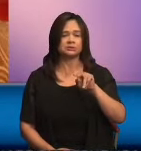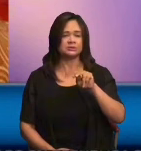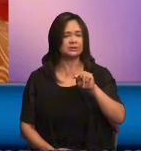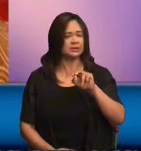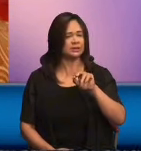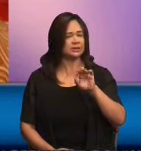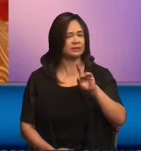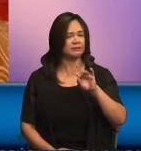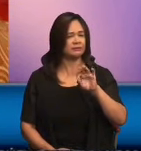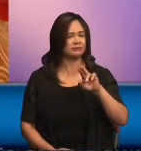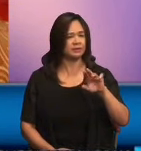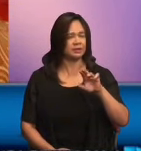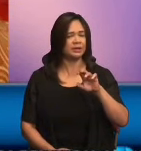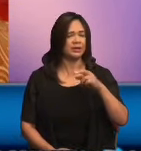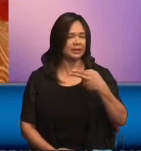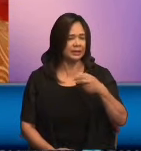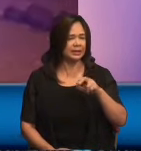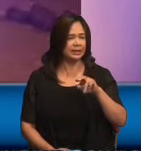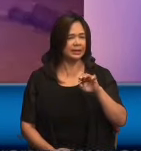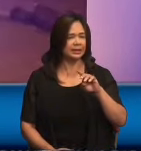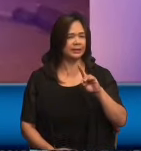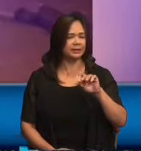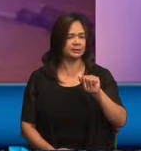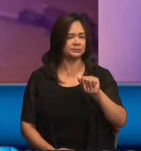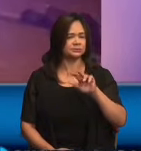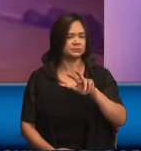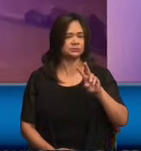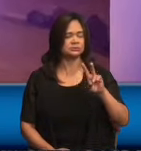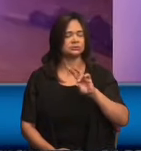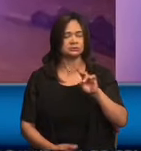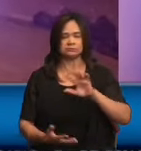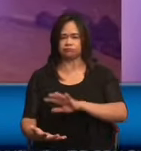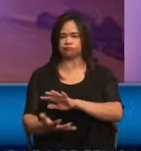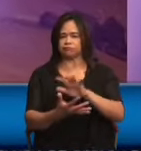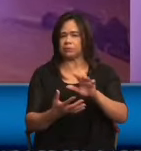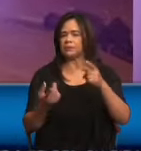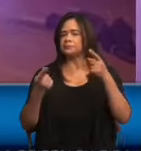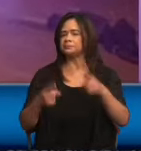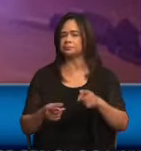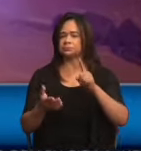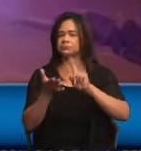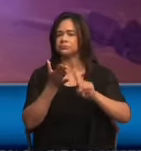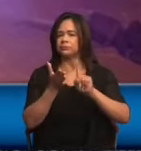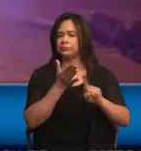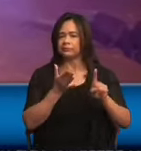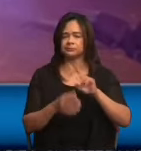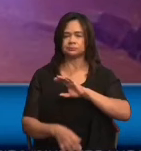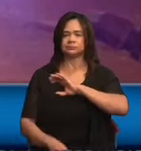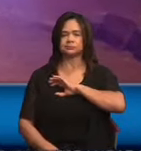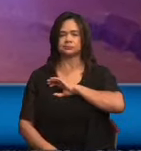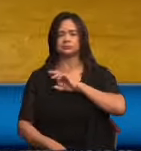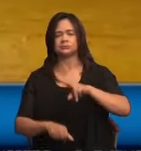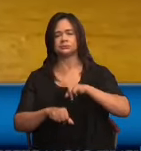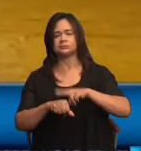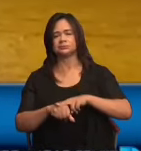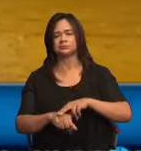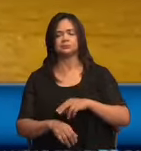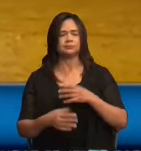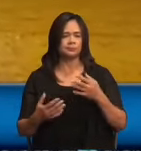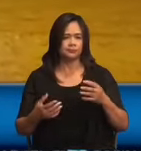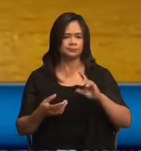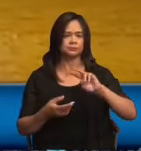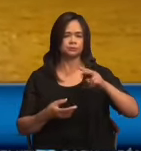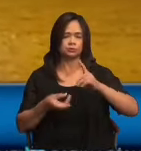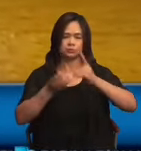de los Santos Heredia, de 30. Mientras que el confuso incidente está siendo investigado por la Policía Nacional, la